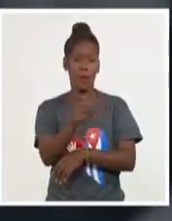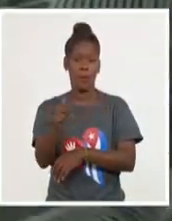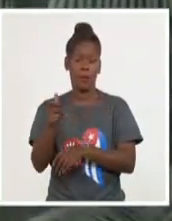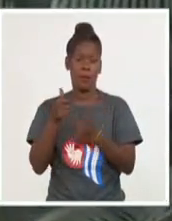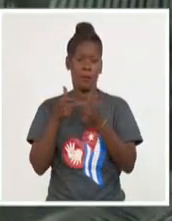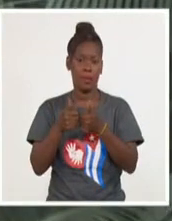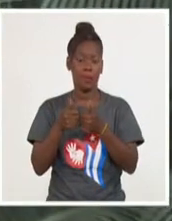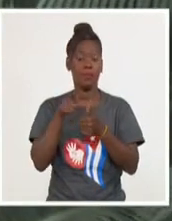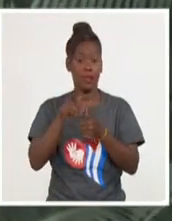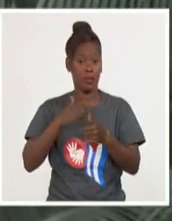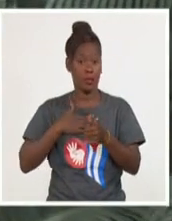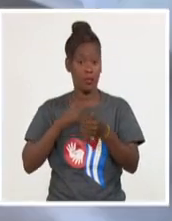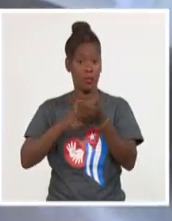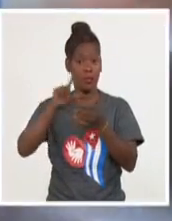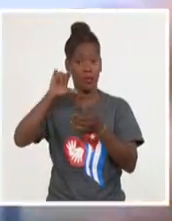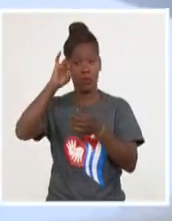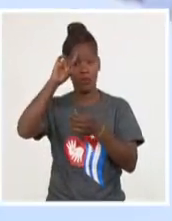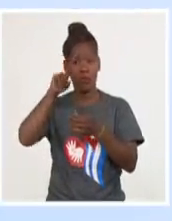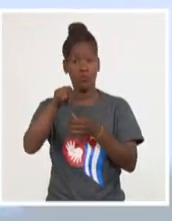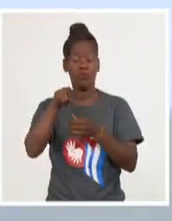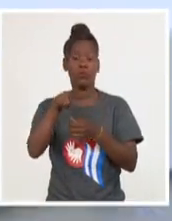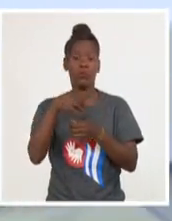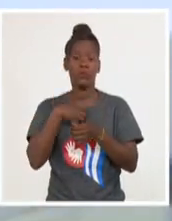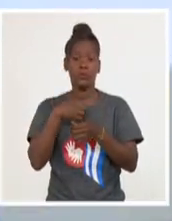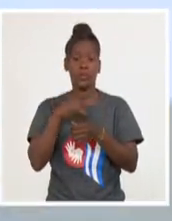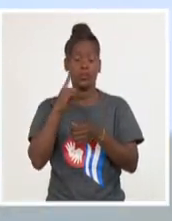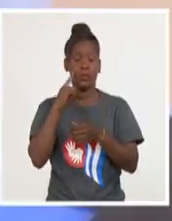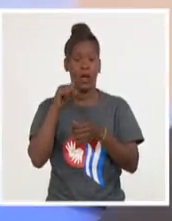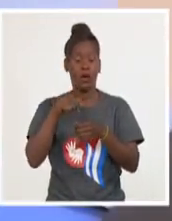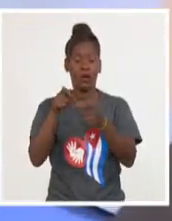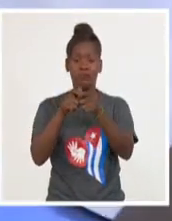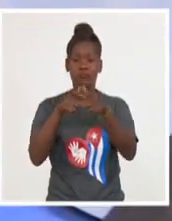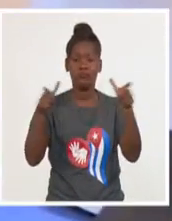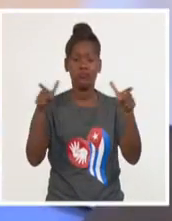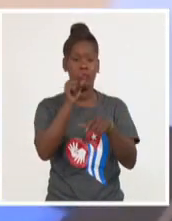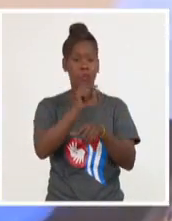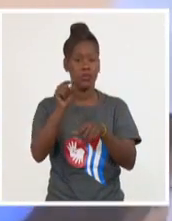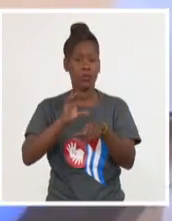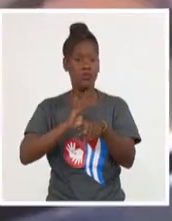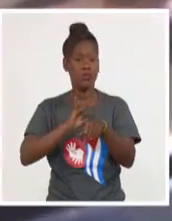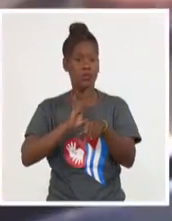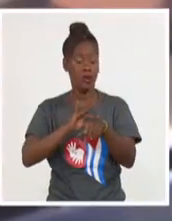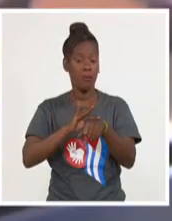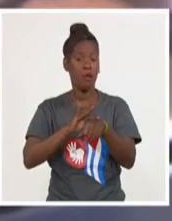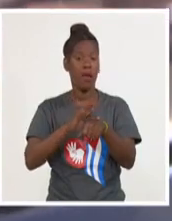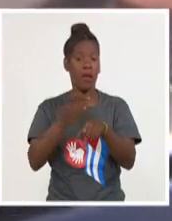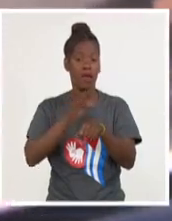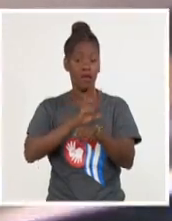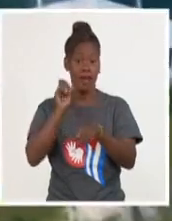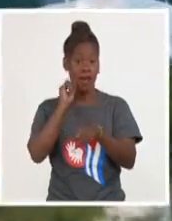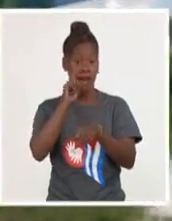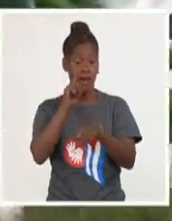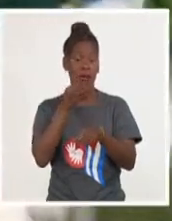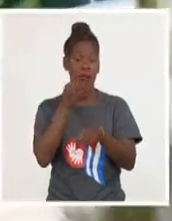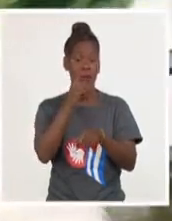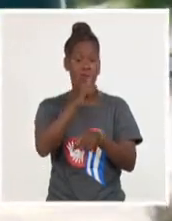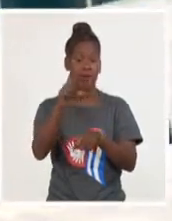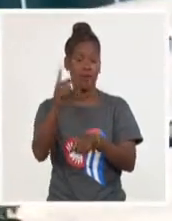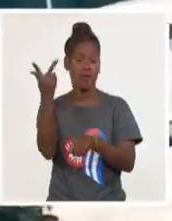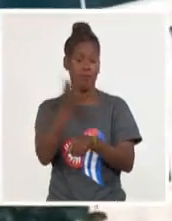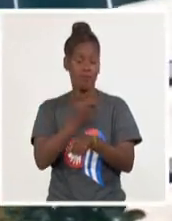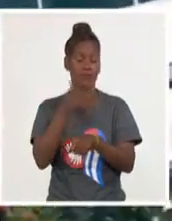de ampliar el nivel de cobertura alcanzado hasta el momento, pues llega como un refuerzo de seguridad para quienes no pudieron completar el esquema